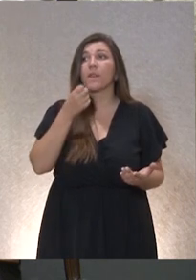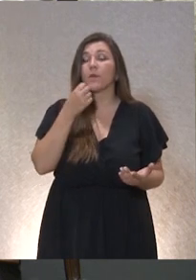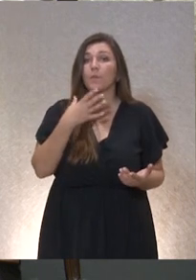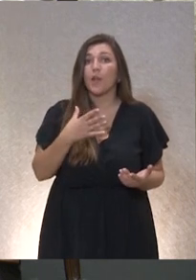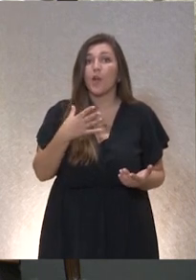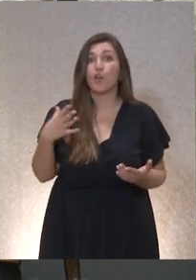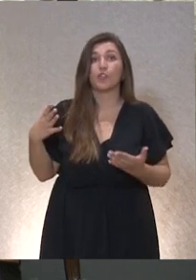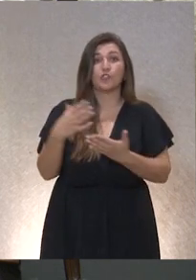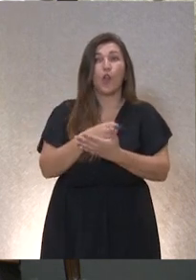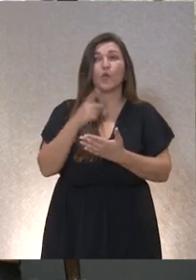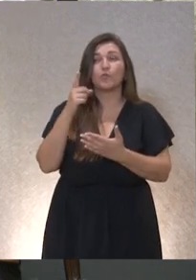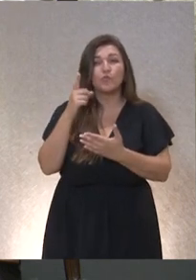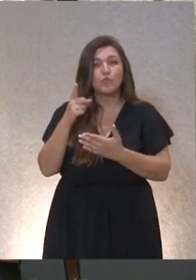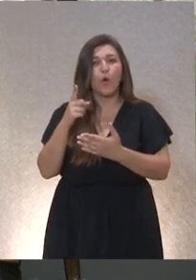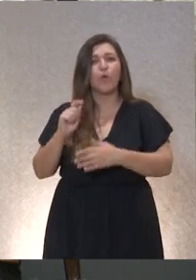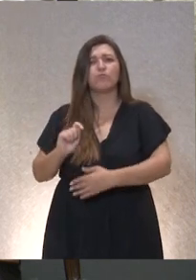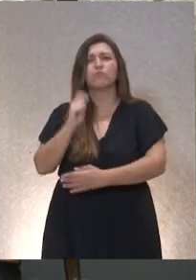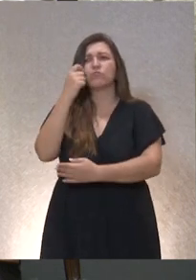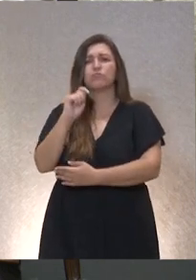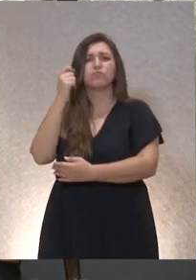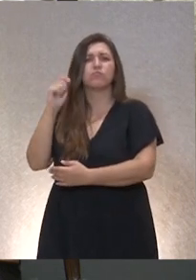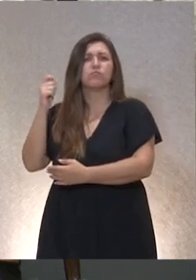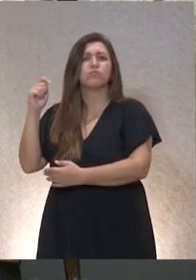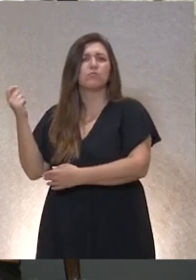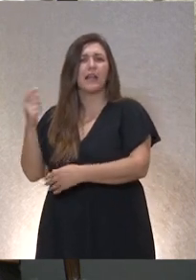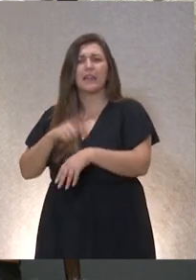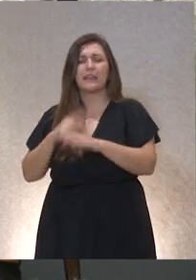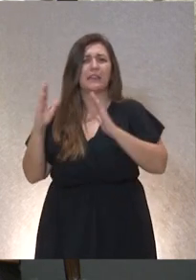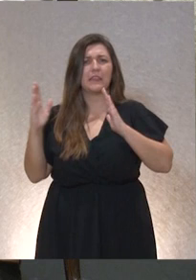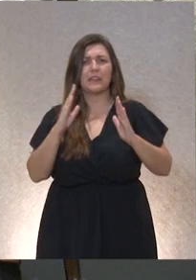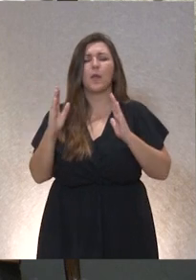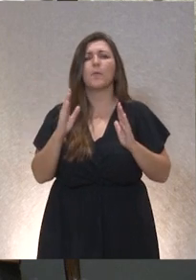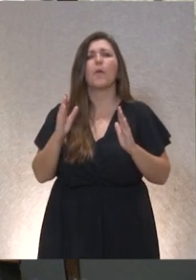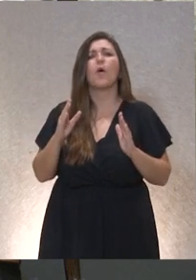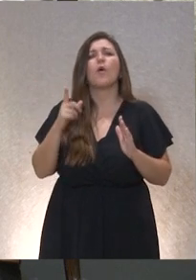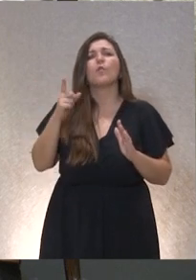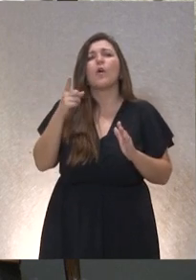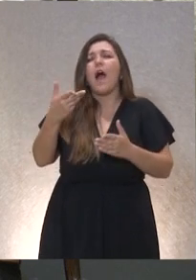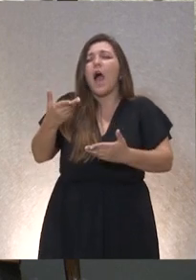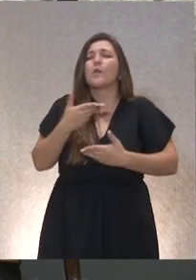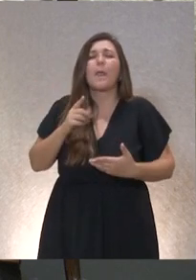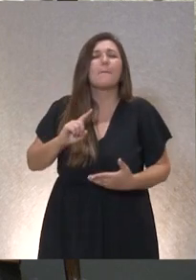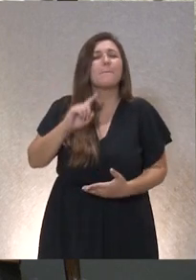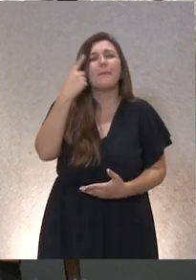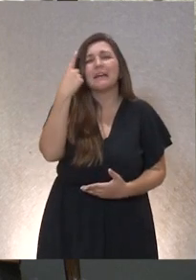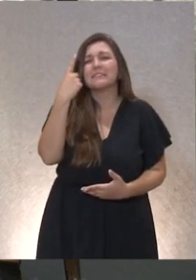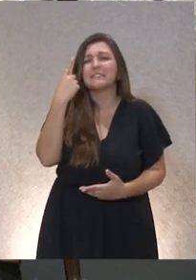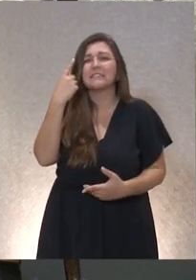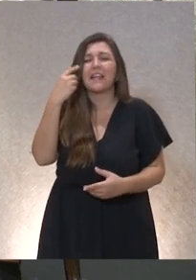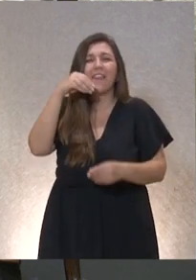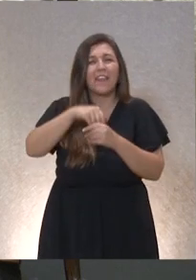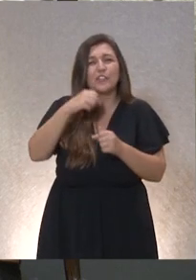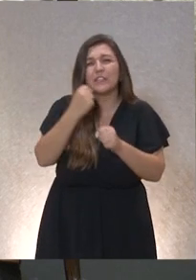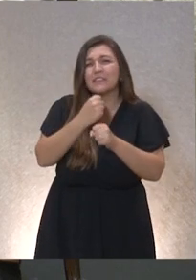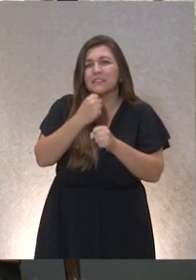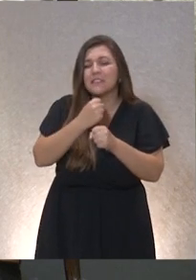todo todo lo que tuviste que superar en en este periodo nos puedes contar qué fue lo que más te ayudó a hacer bien tu trabajo y a